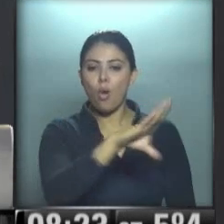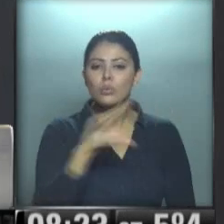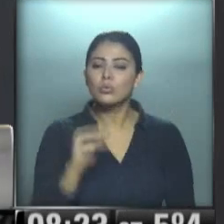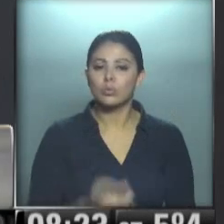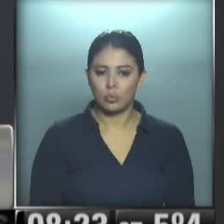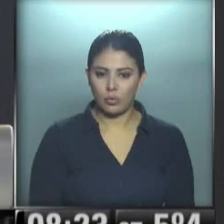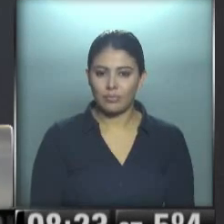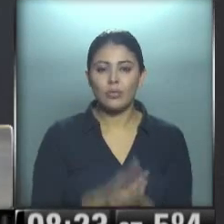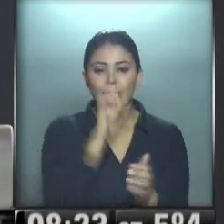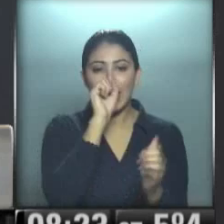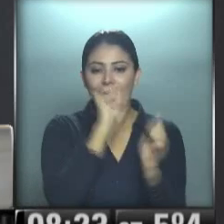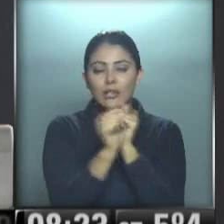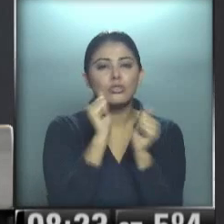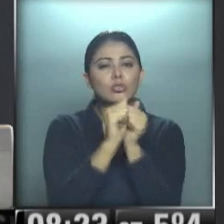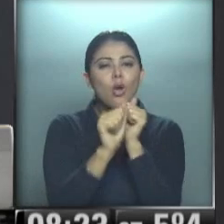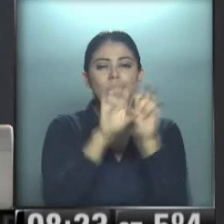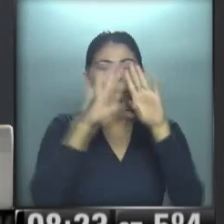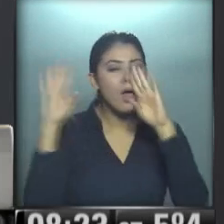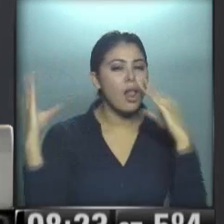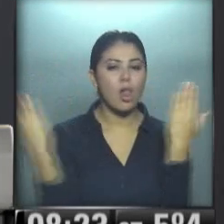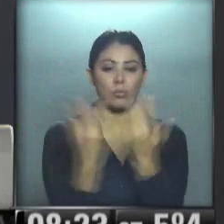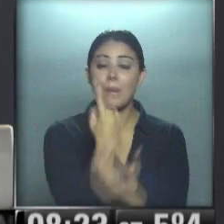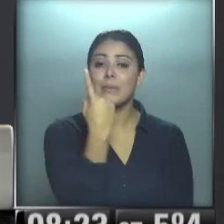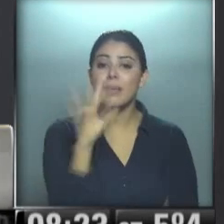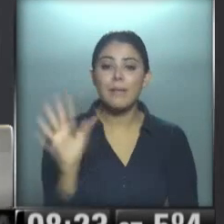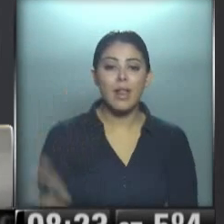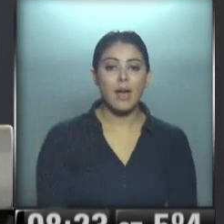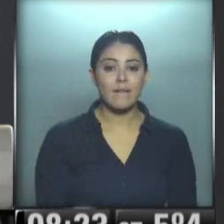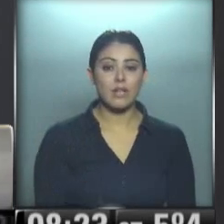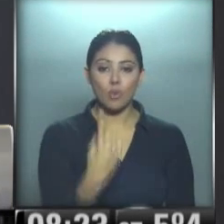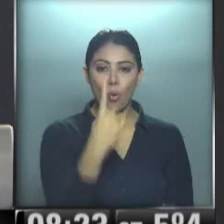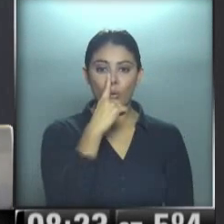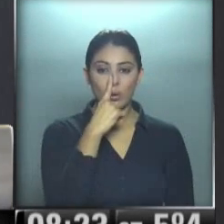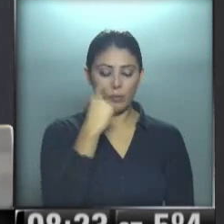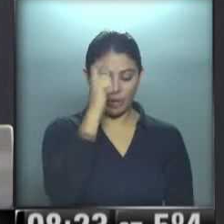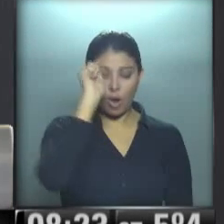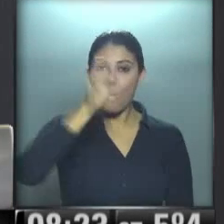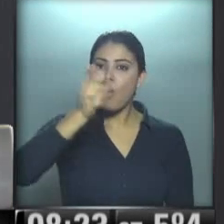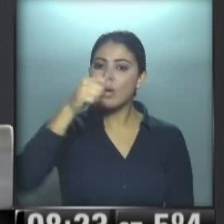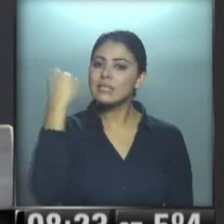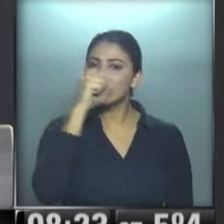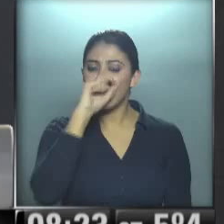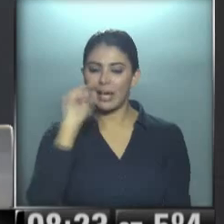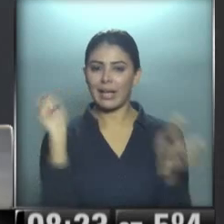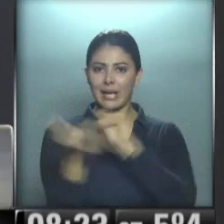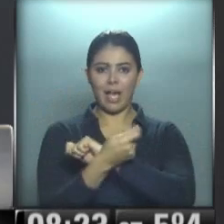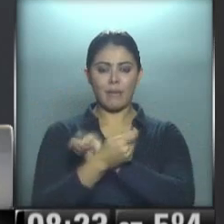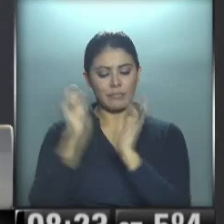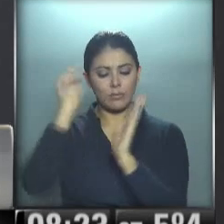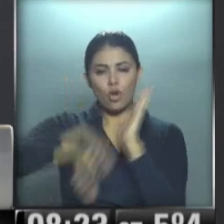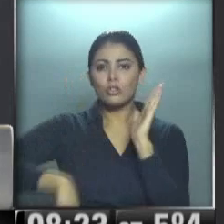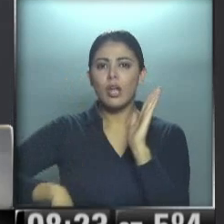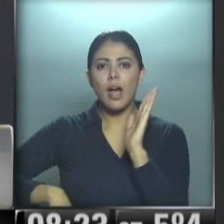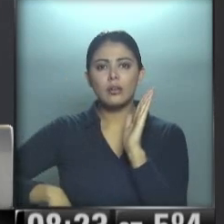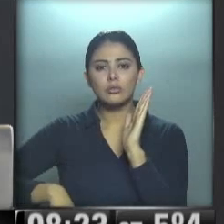términos de historia universal en la primera vez que un juez pretende alterar un contrato